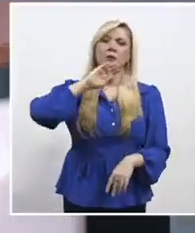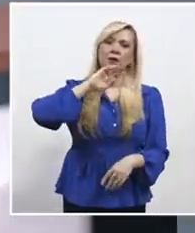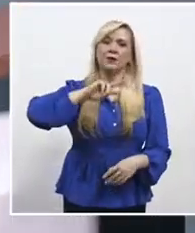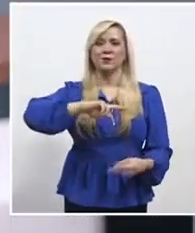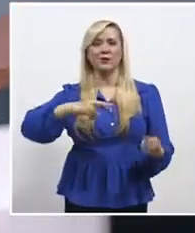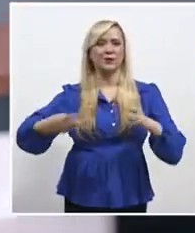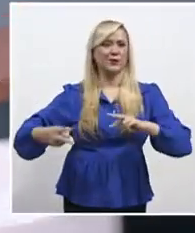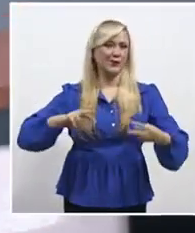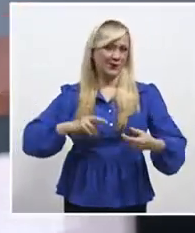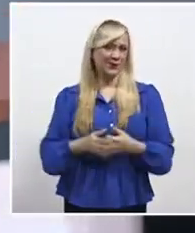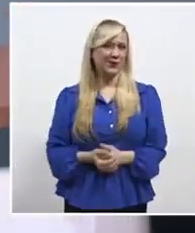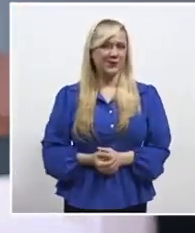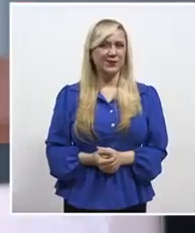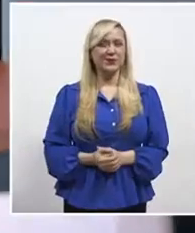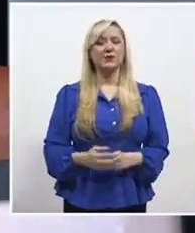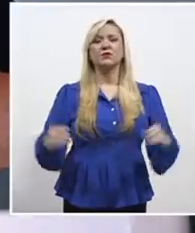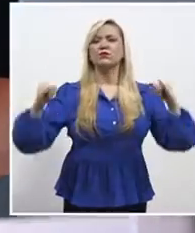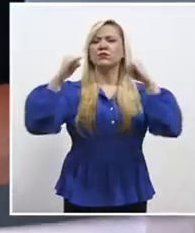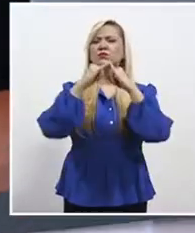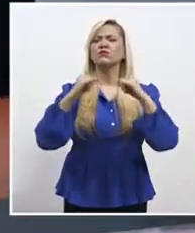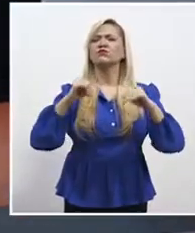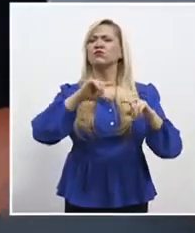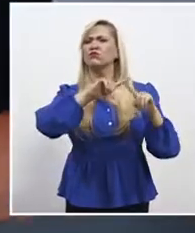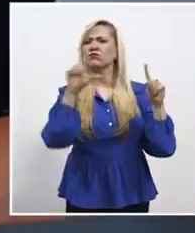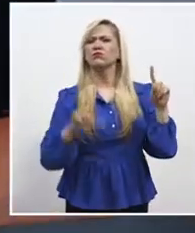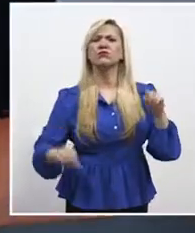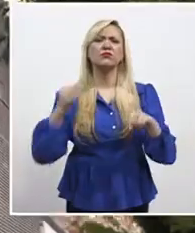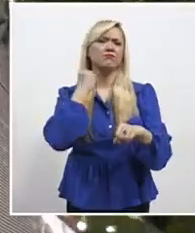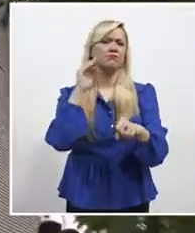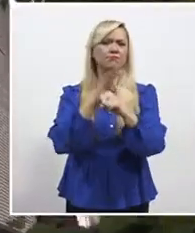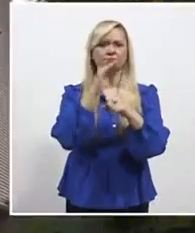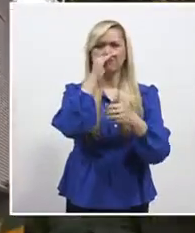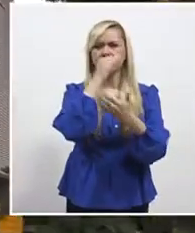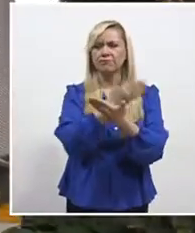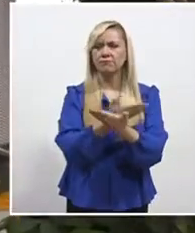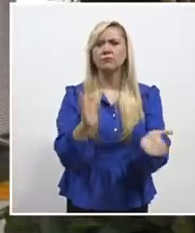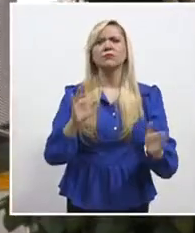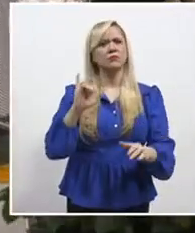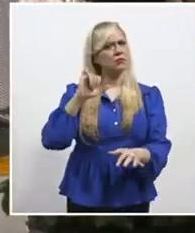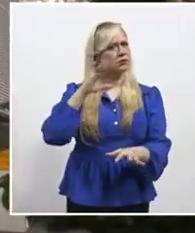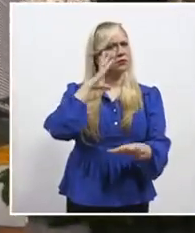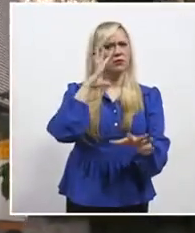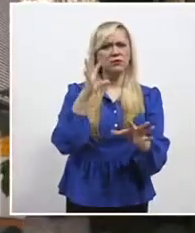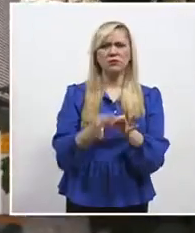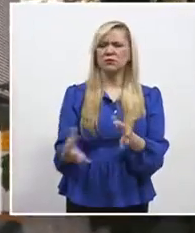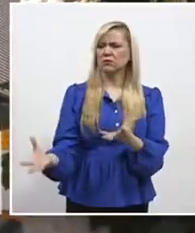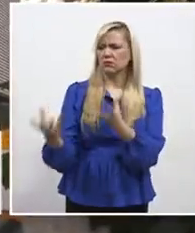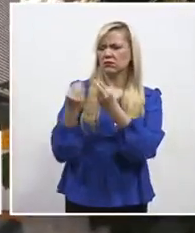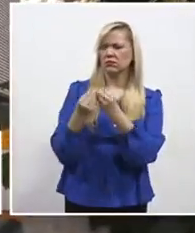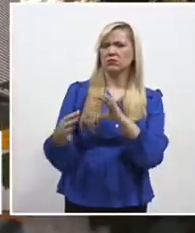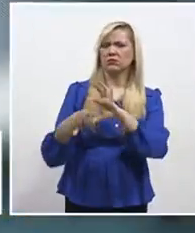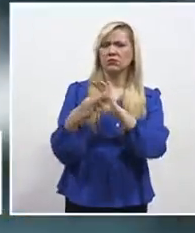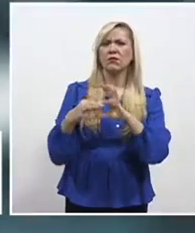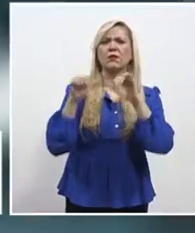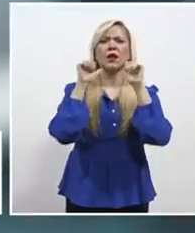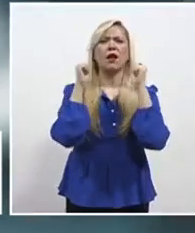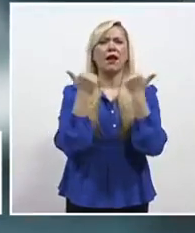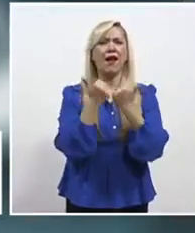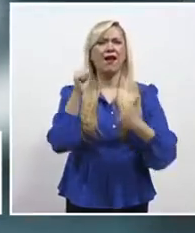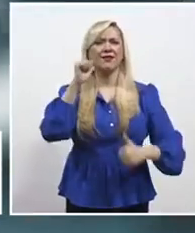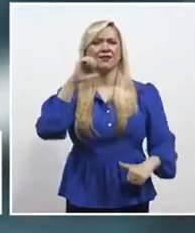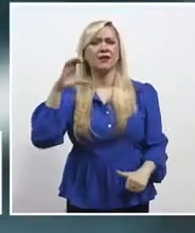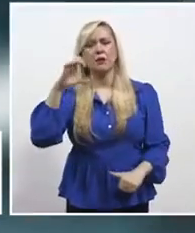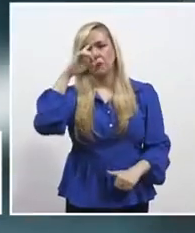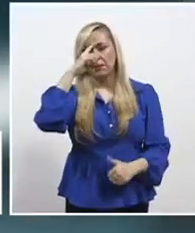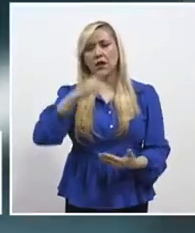En más información, la Defensoría Pública Federal reiteró su compromiso de trabajar en coordinación con organizaciones de la sociedad civil para garantizar